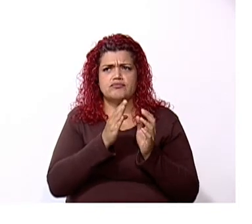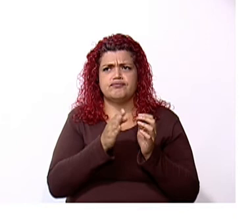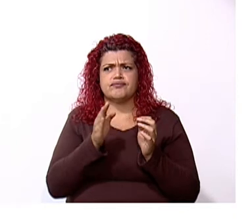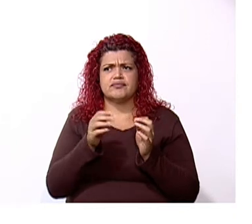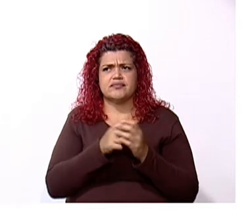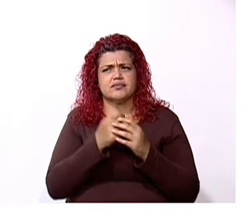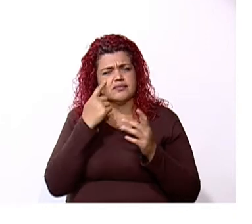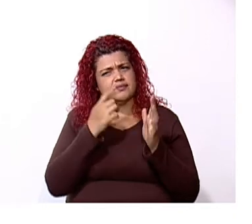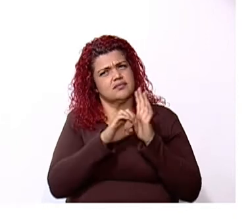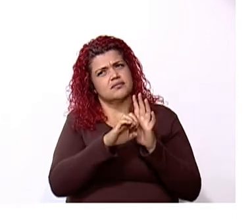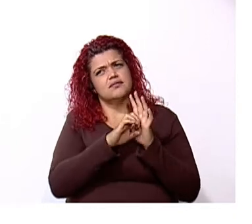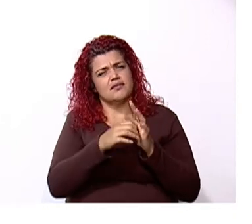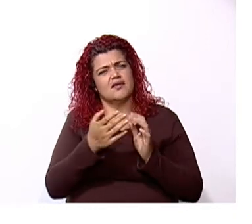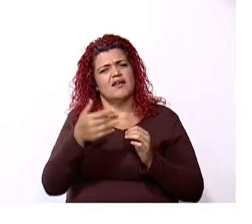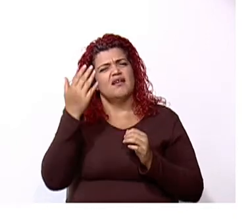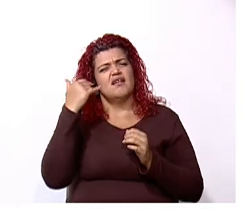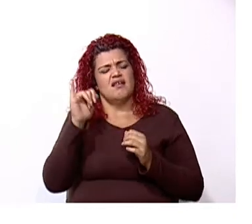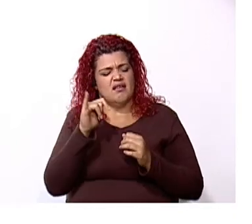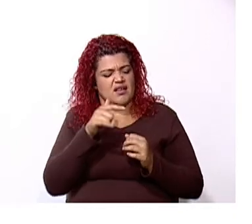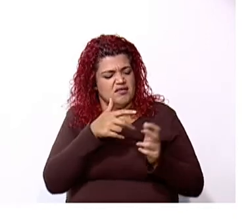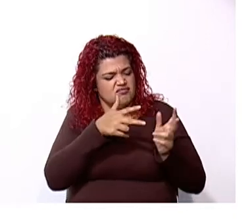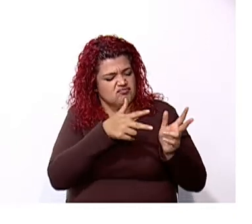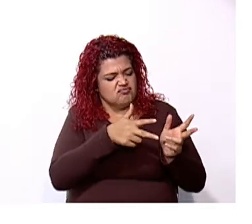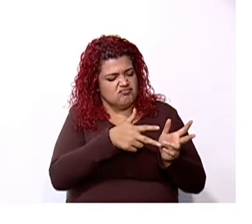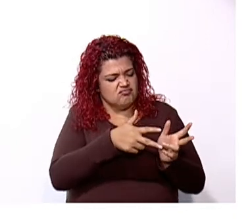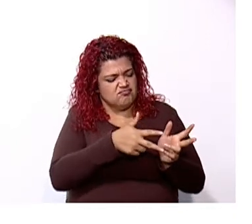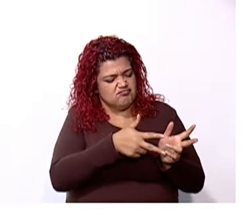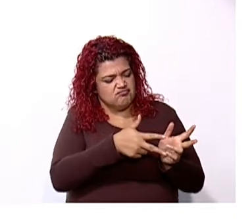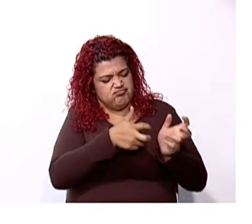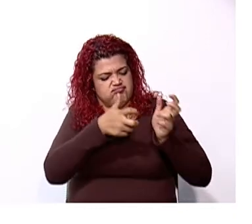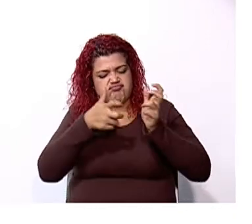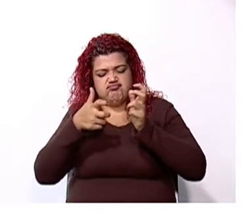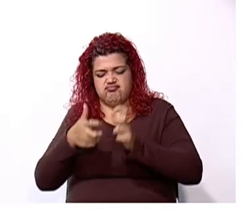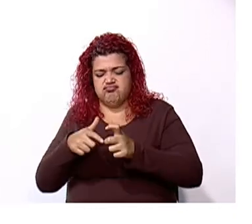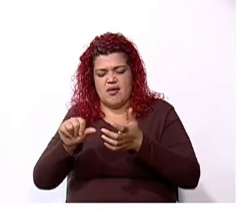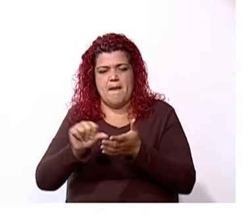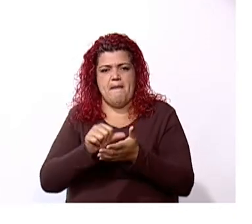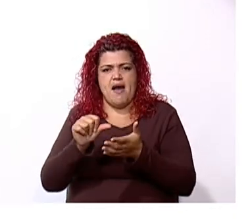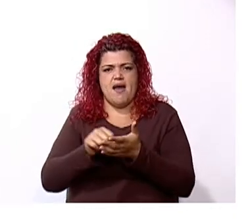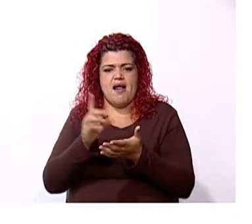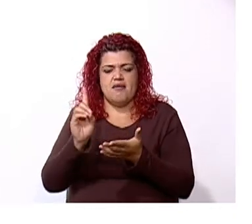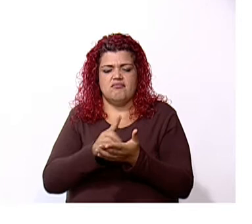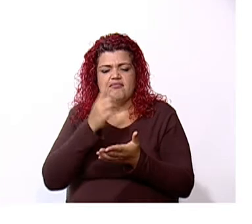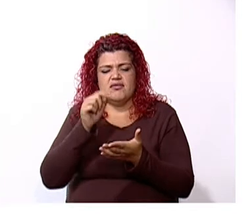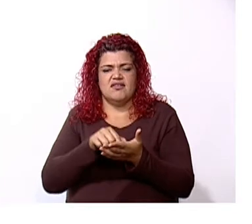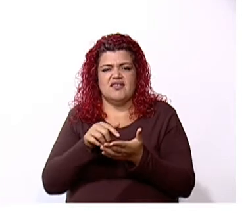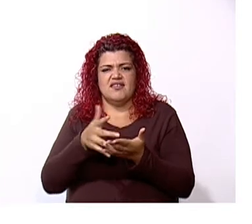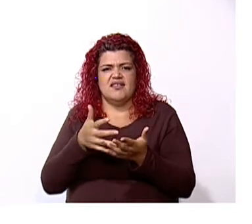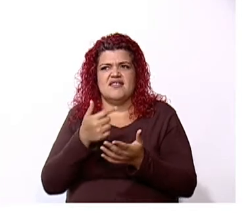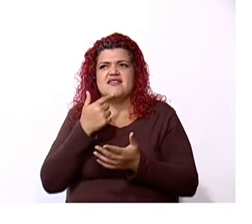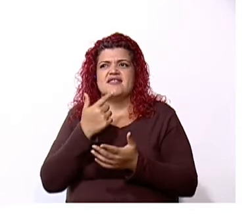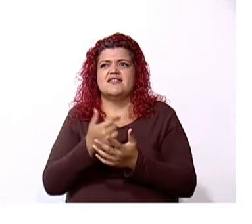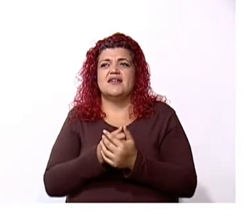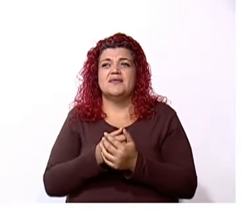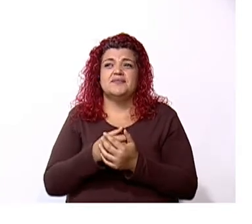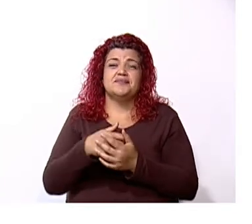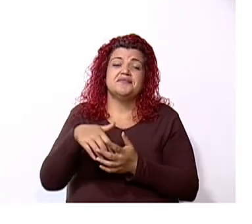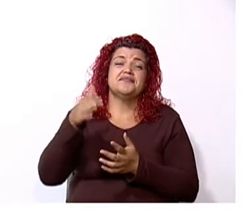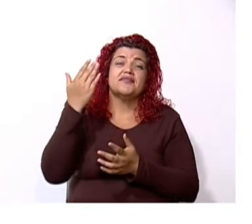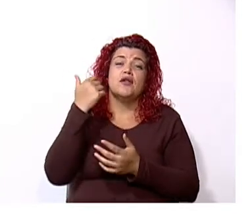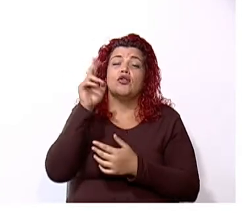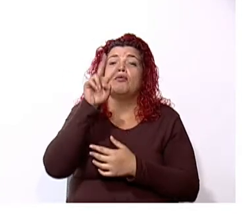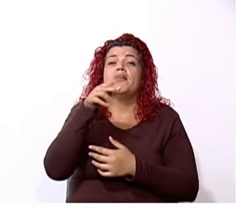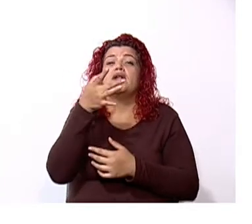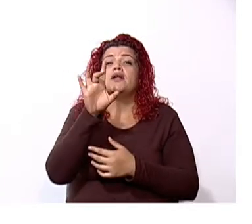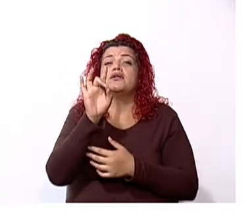Este ejemplo fue extraído de la página digital donde indica que en el